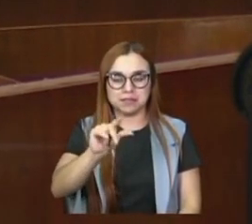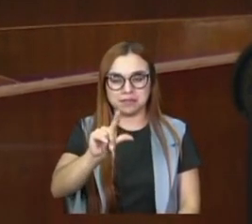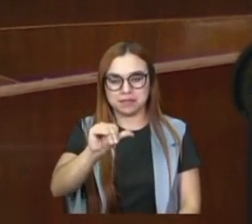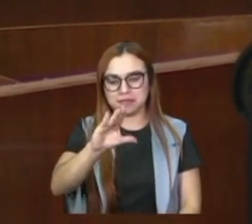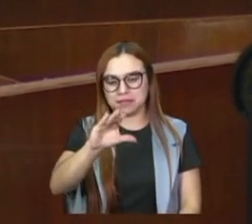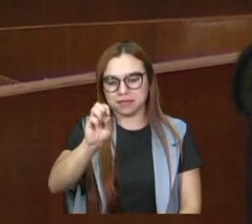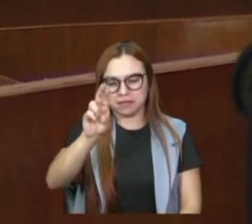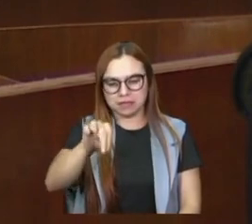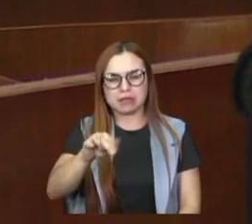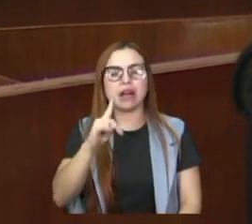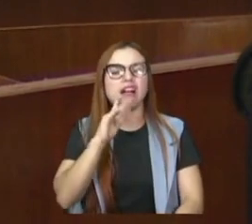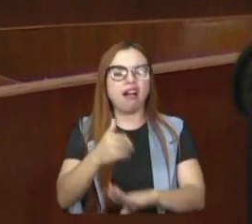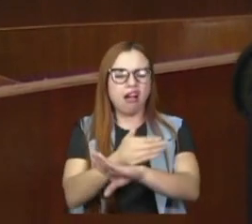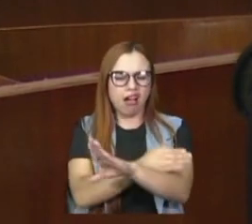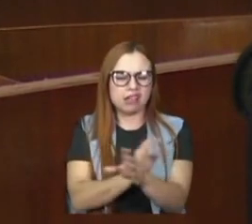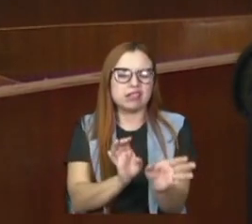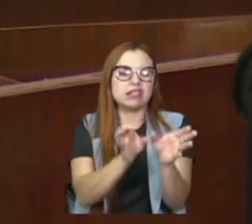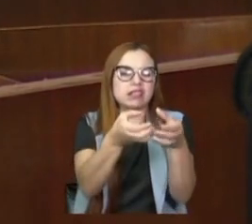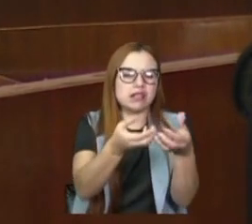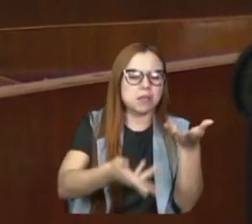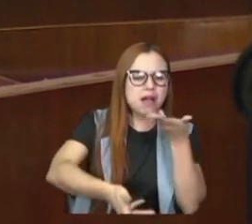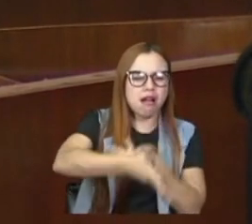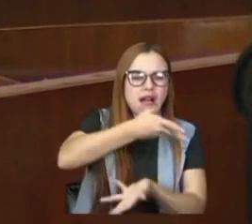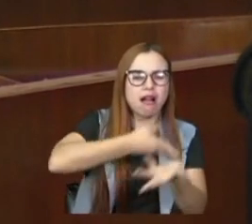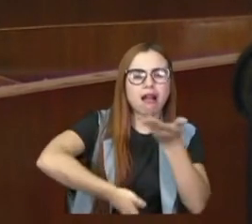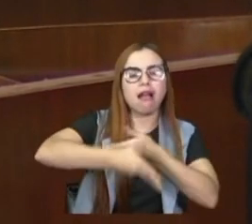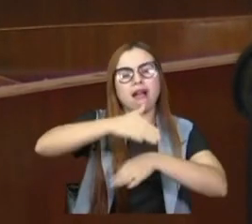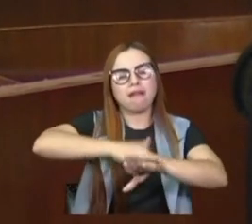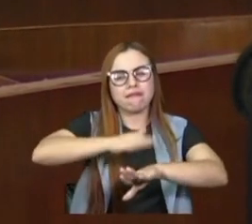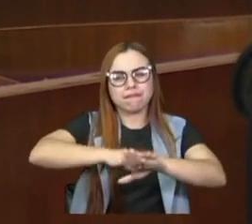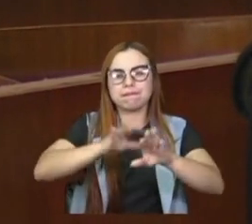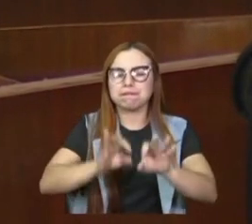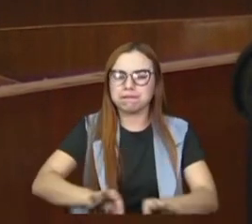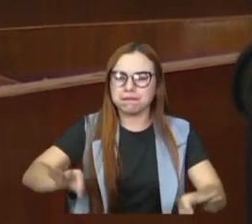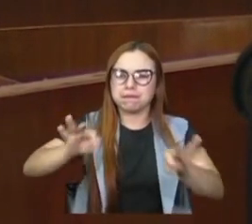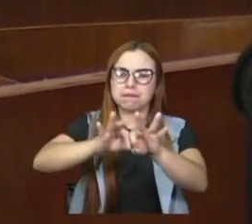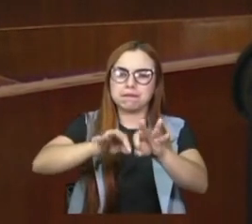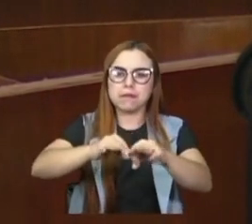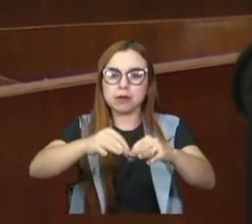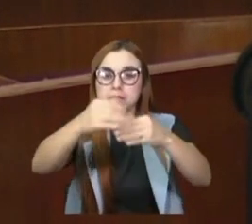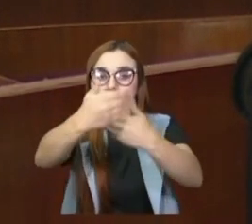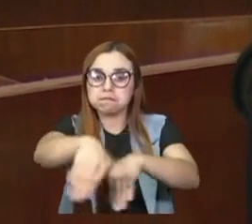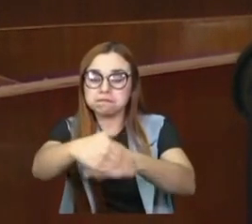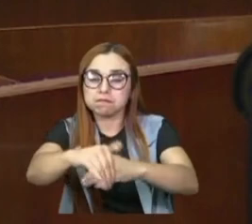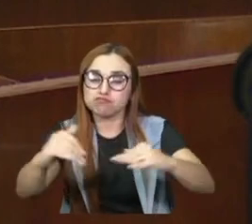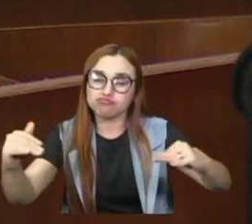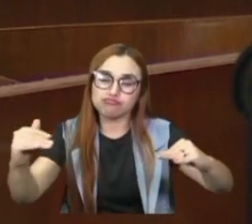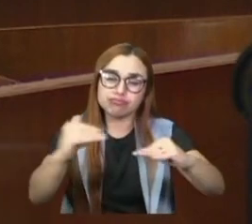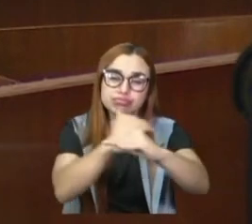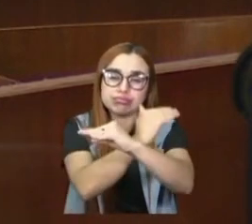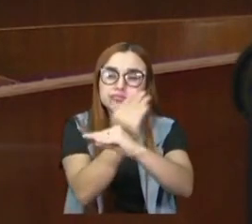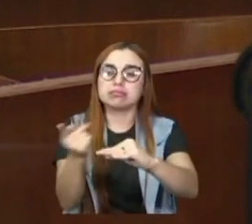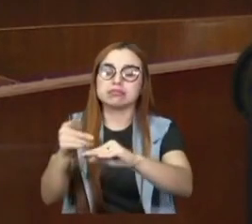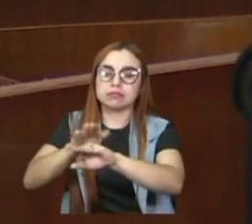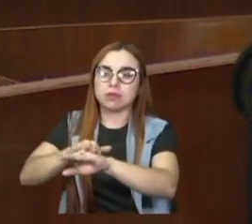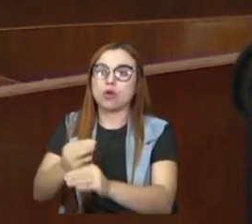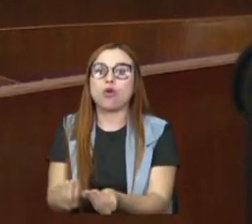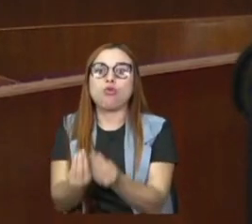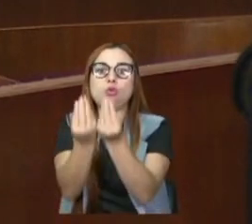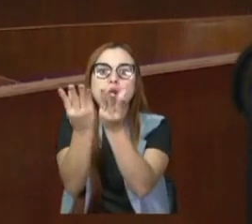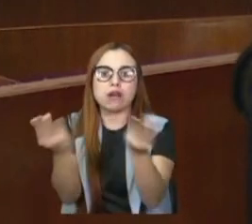carretera que está pues en la solicitud de que esa carretera por la que transitan 11